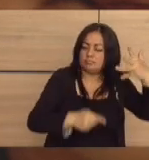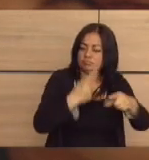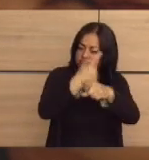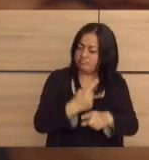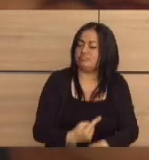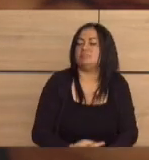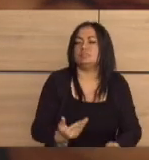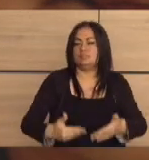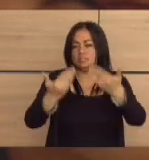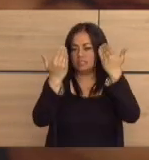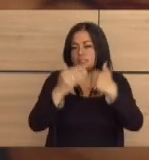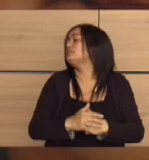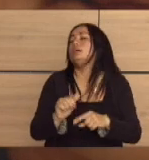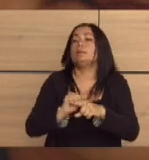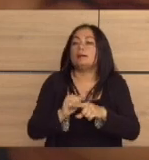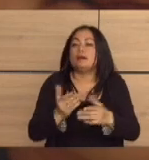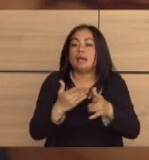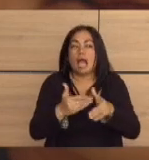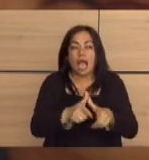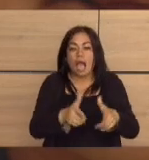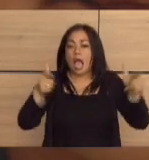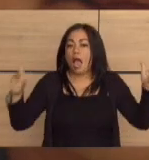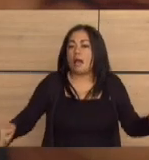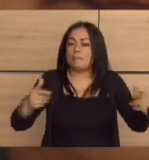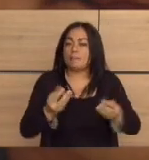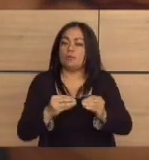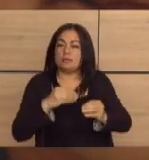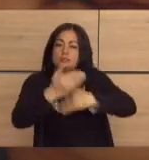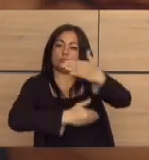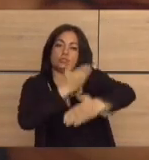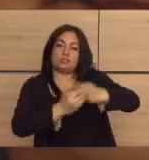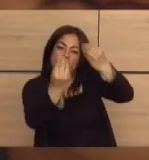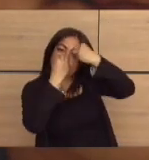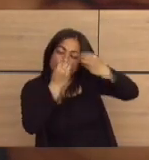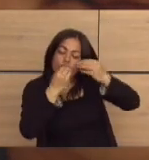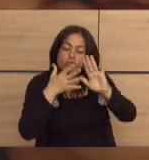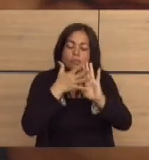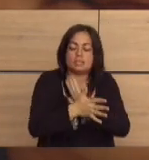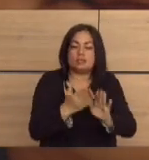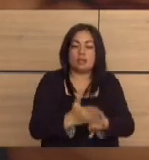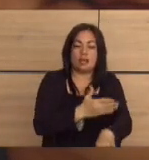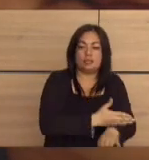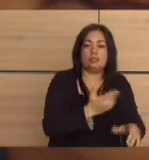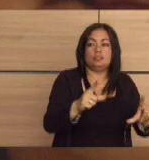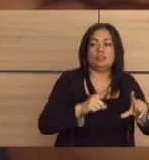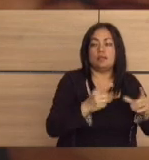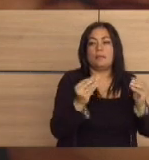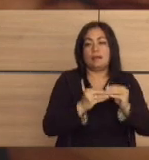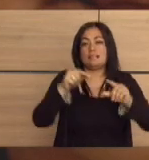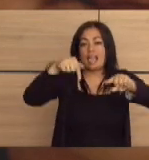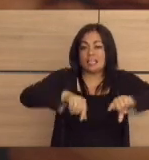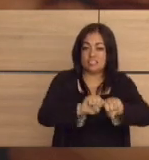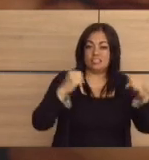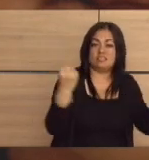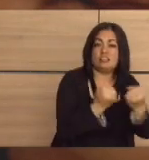salarial, sino en una dignificación en un sentido amplio que acompañamos de todos los procesos de formación posgradual y de formación en el aula,